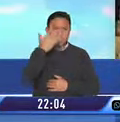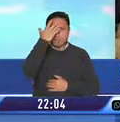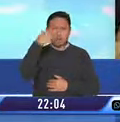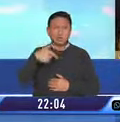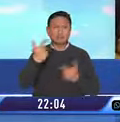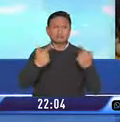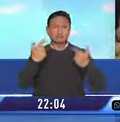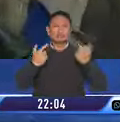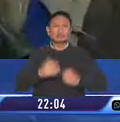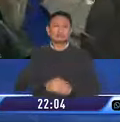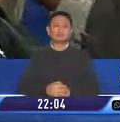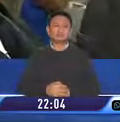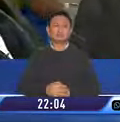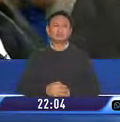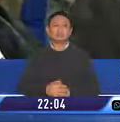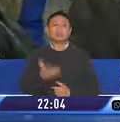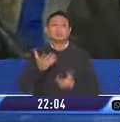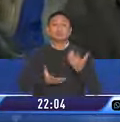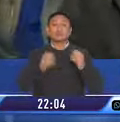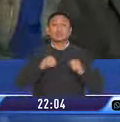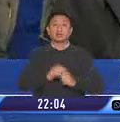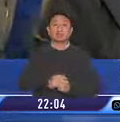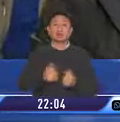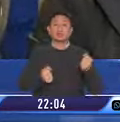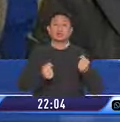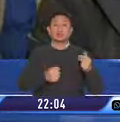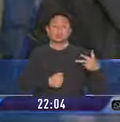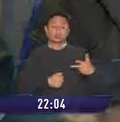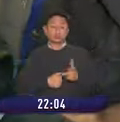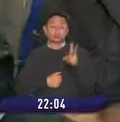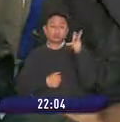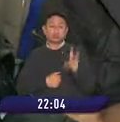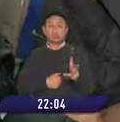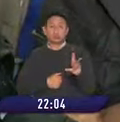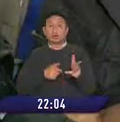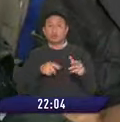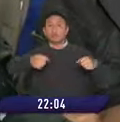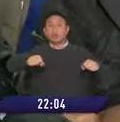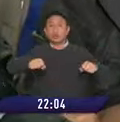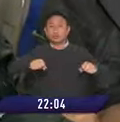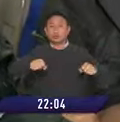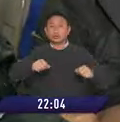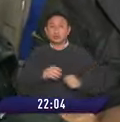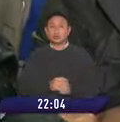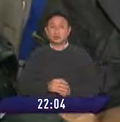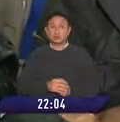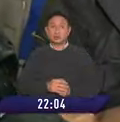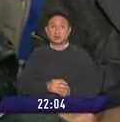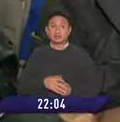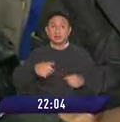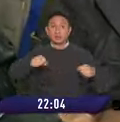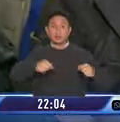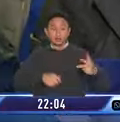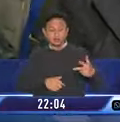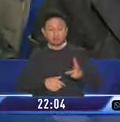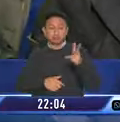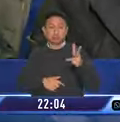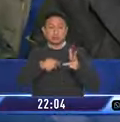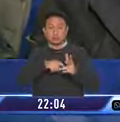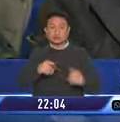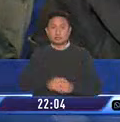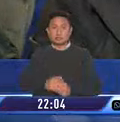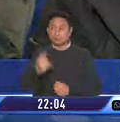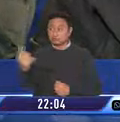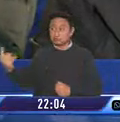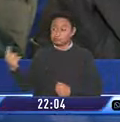los proyectiles. Parece que fue un auto que se paró al lado, o desde una moto, el vehículo que dispararon